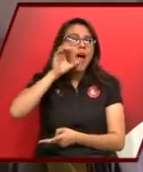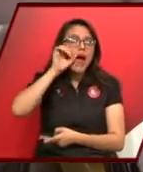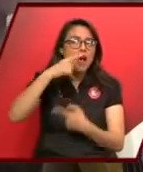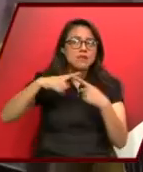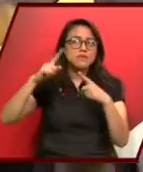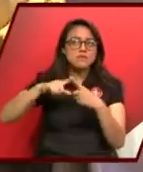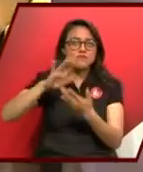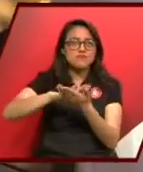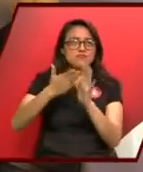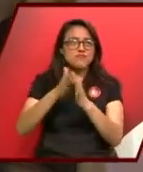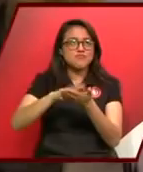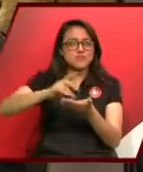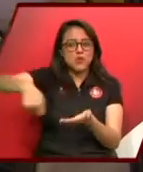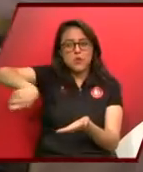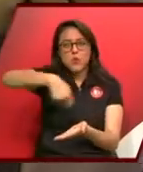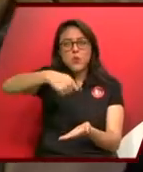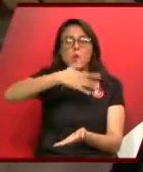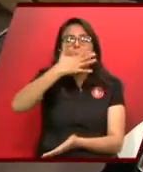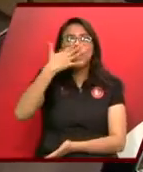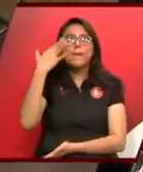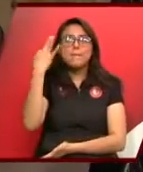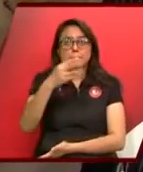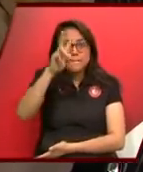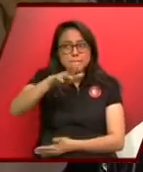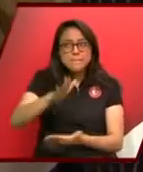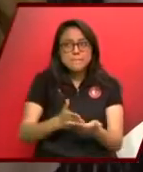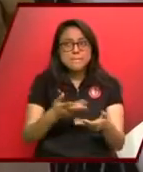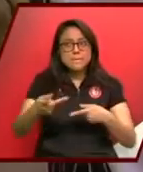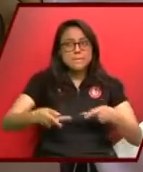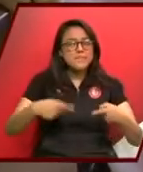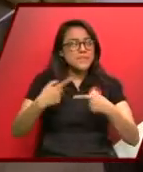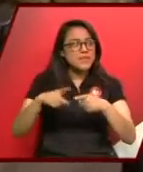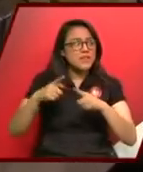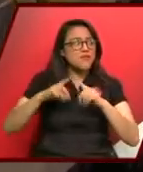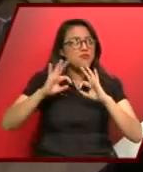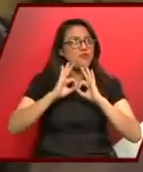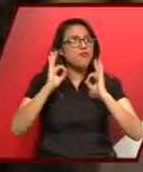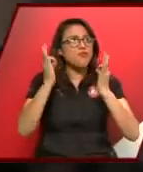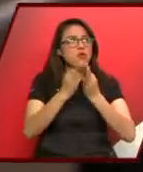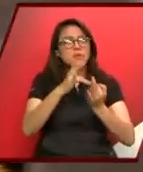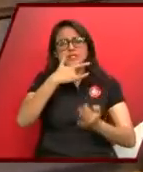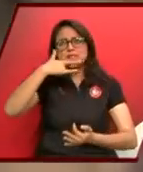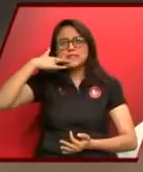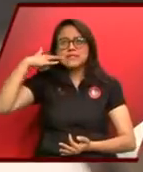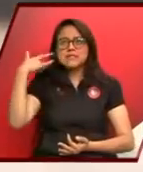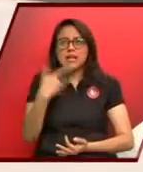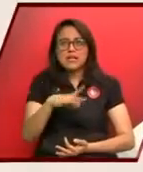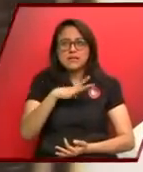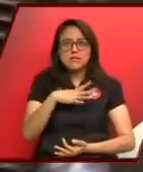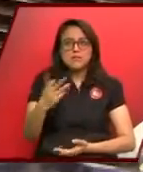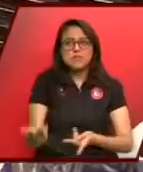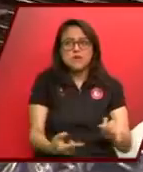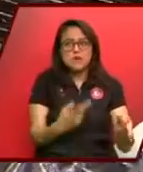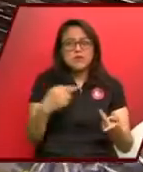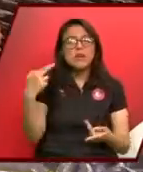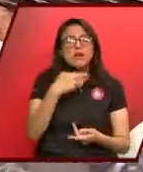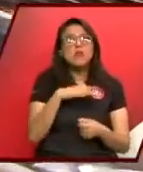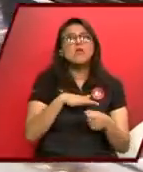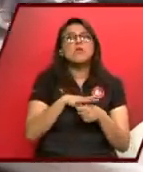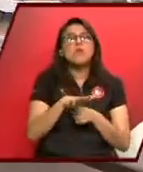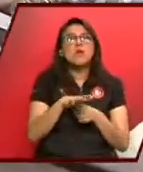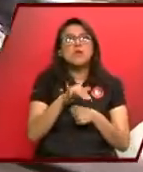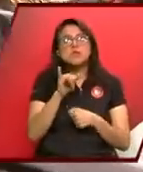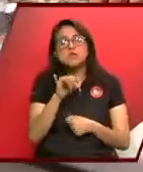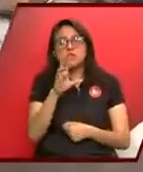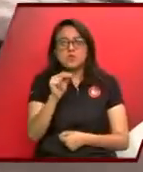tatemados y chiles habaneros. Y aquí, ¿verdad?, es como se prepara. Tenemos aquí la salsita, señor Garralda. Y la pregunta esencial, ¿tiene la que no